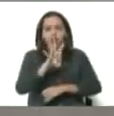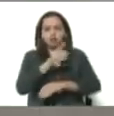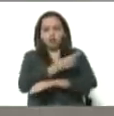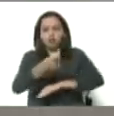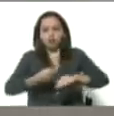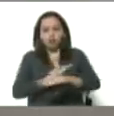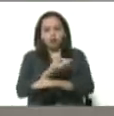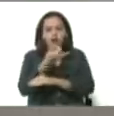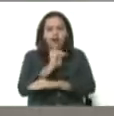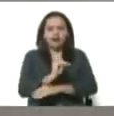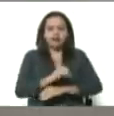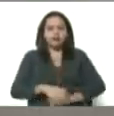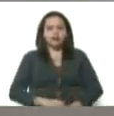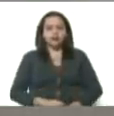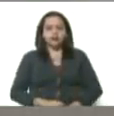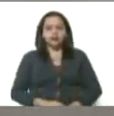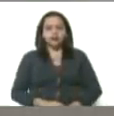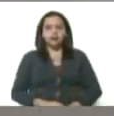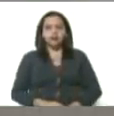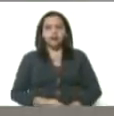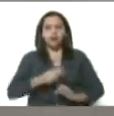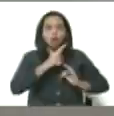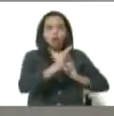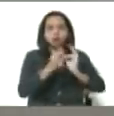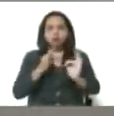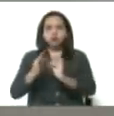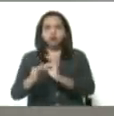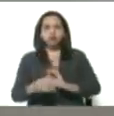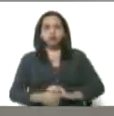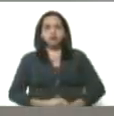entonces, repito, se han reportado